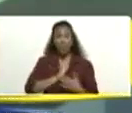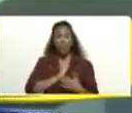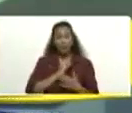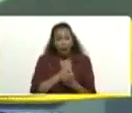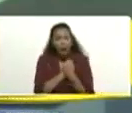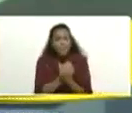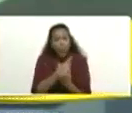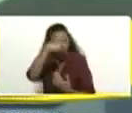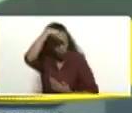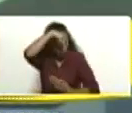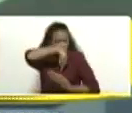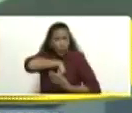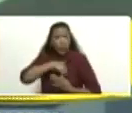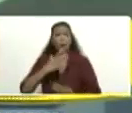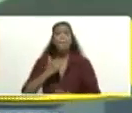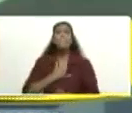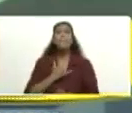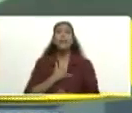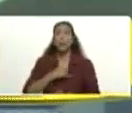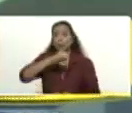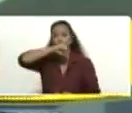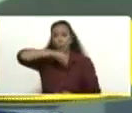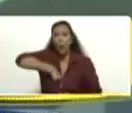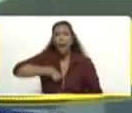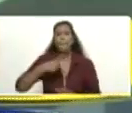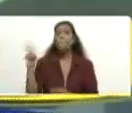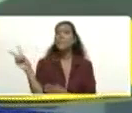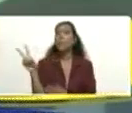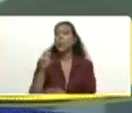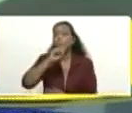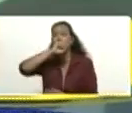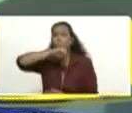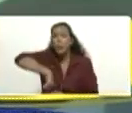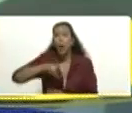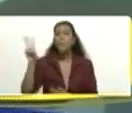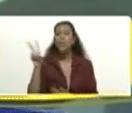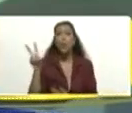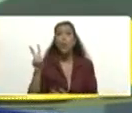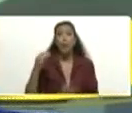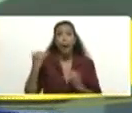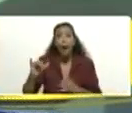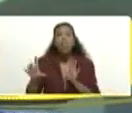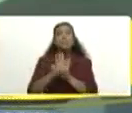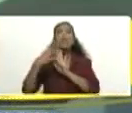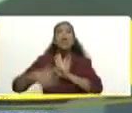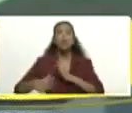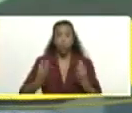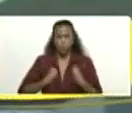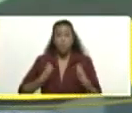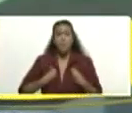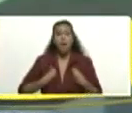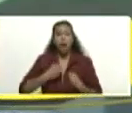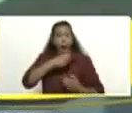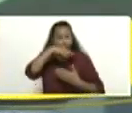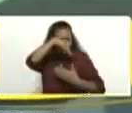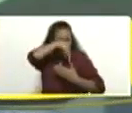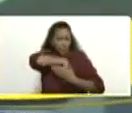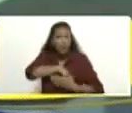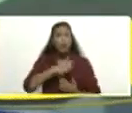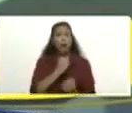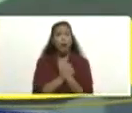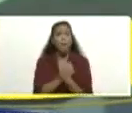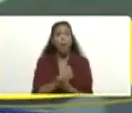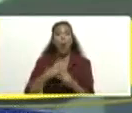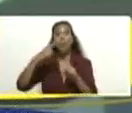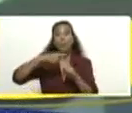amor profundo por lo nuestro, de amor profundo por el derecho a existir, y de amor profundo por